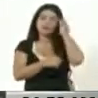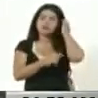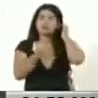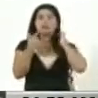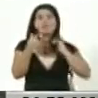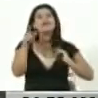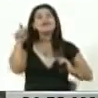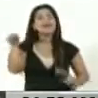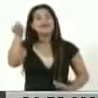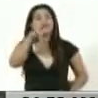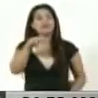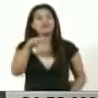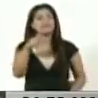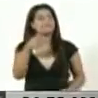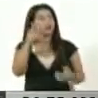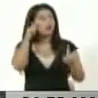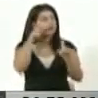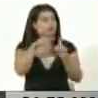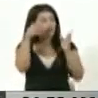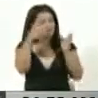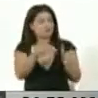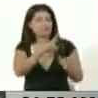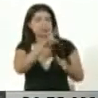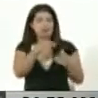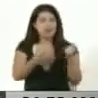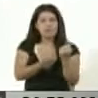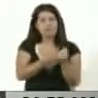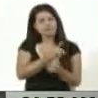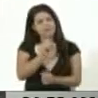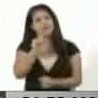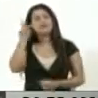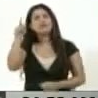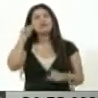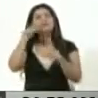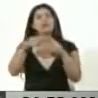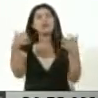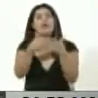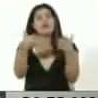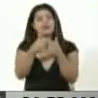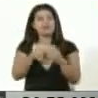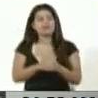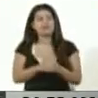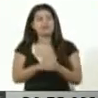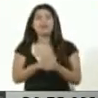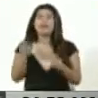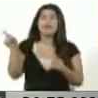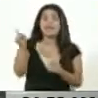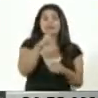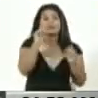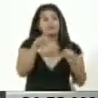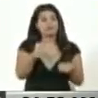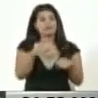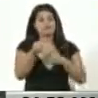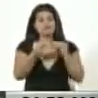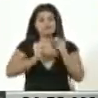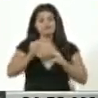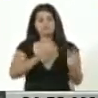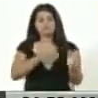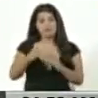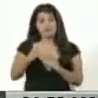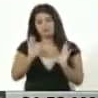favor del país, sino son en contra del país, esos intereses guerreristas, y esos estrategas le hacen el plan. Entonces hicieron el plan.